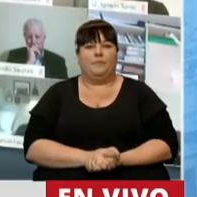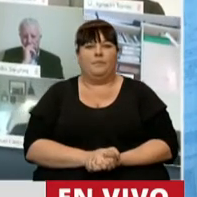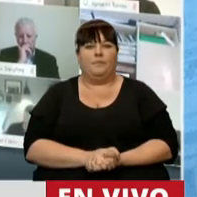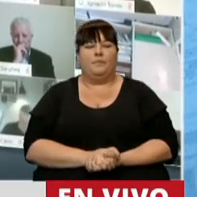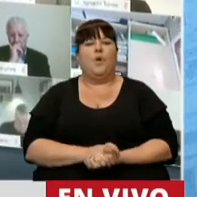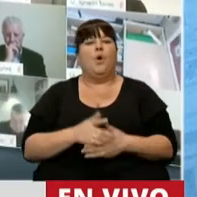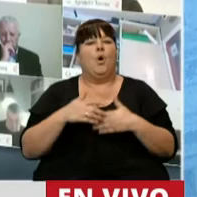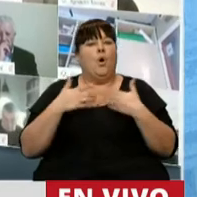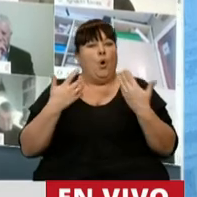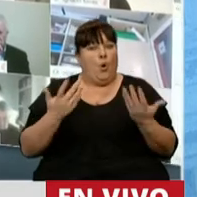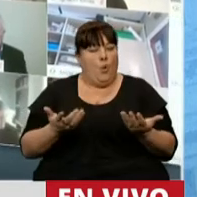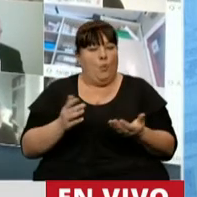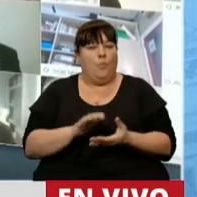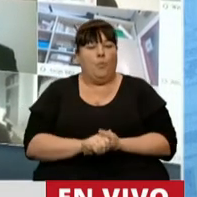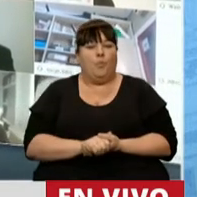Bueno,